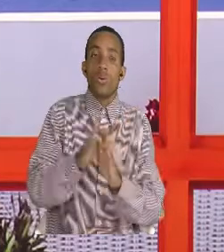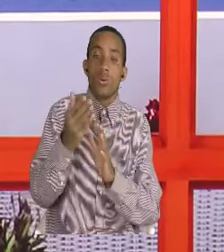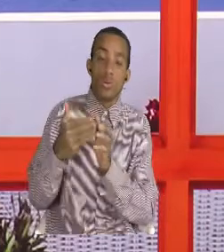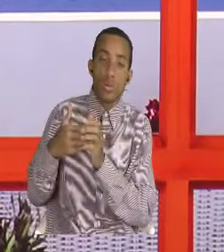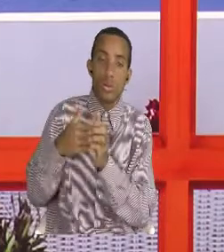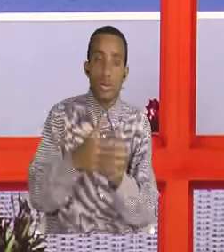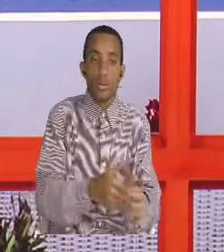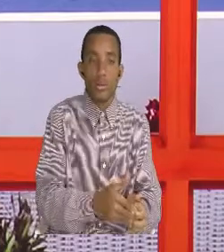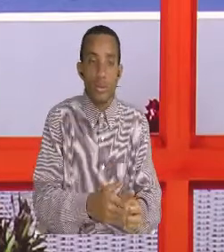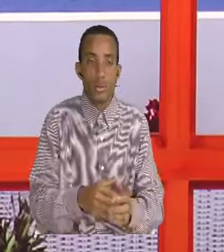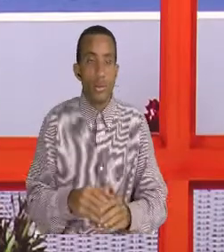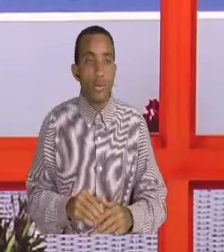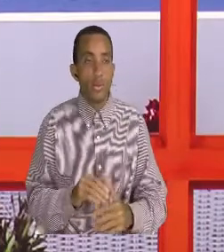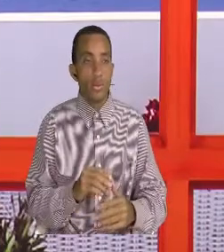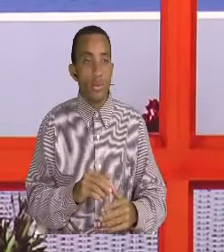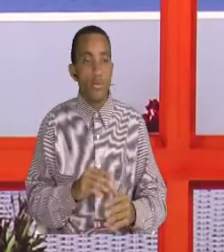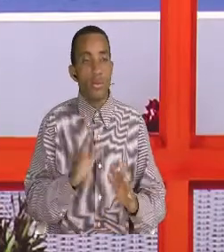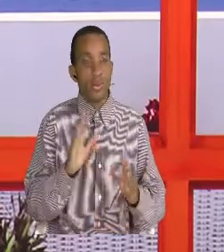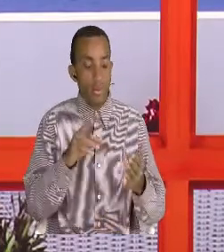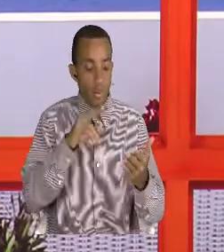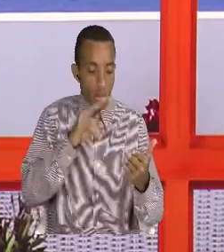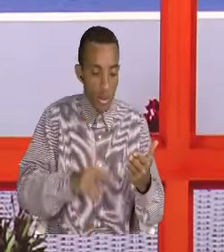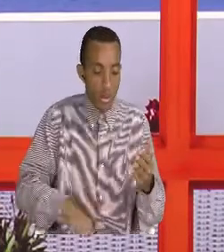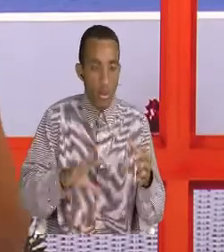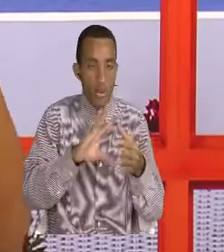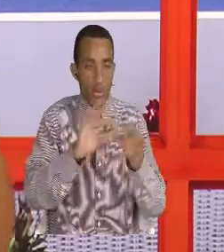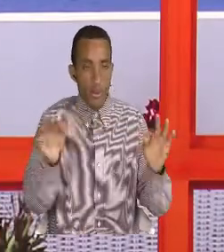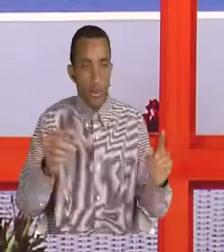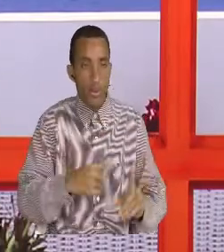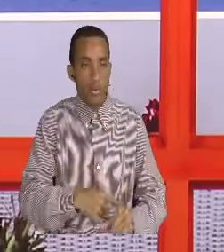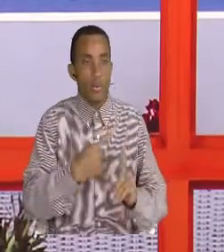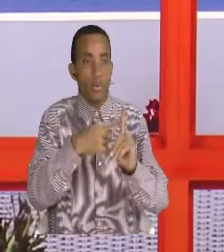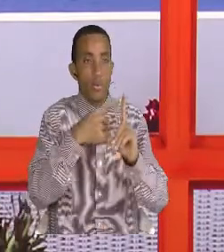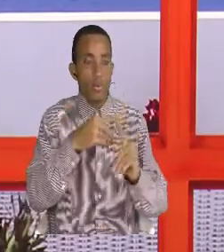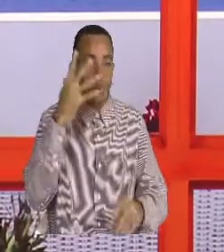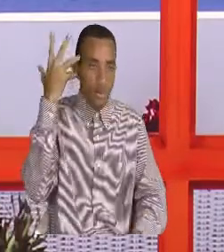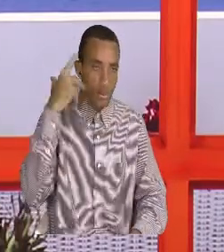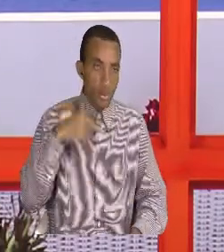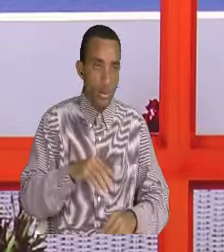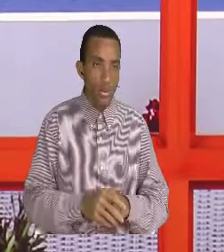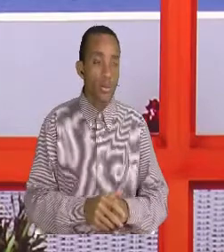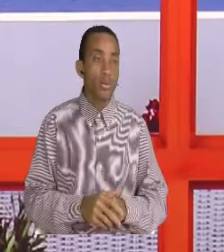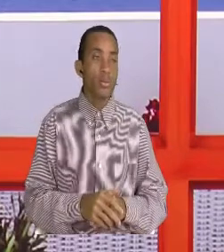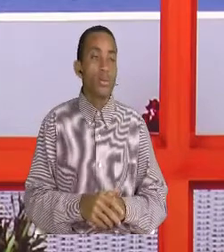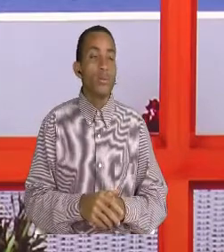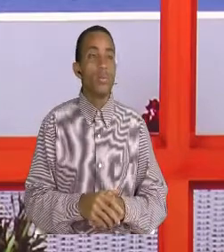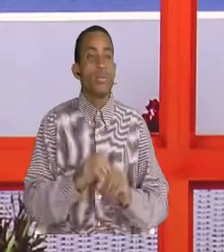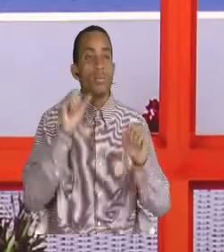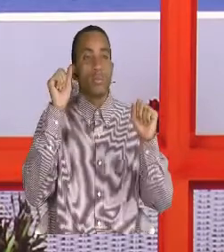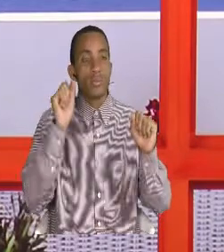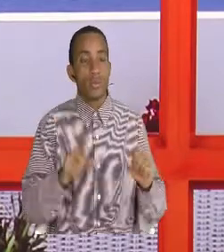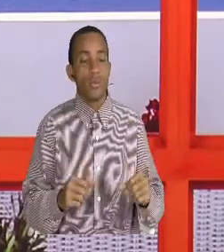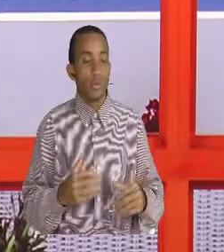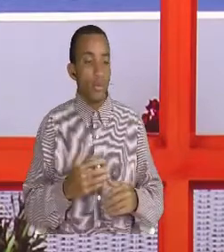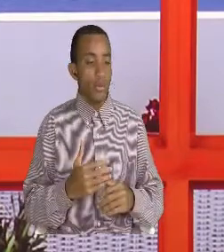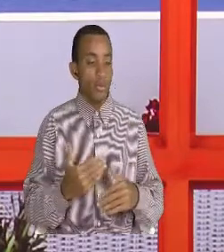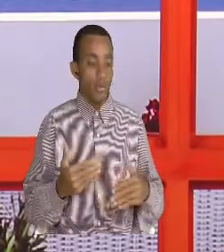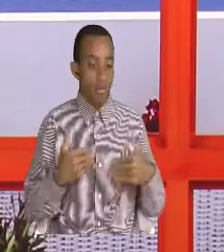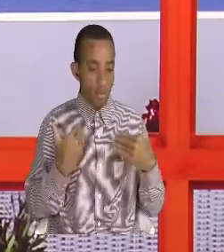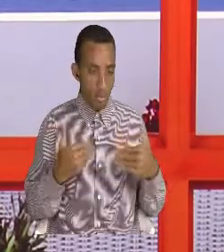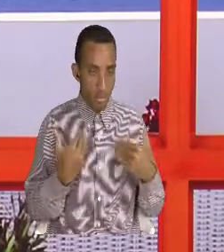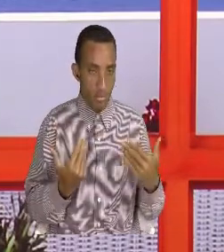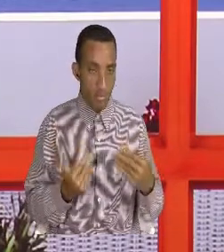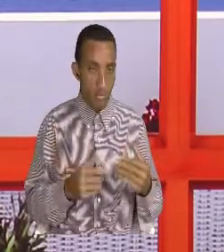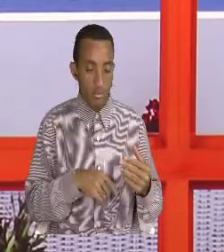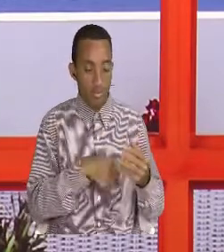ayudan a vivir más plenamente. Leer frases positivas diariamente también nos programa hacia una disposición más alegre, más positiva. Otra